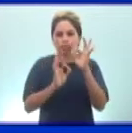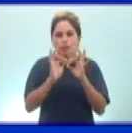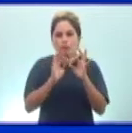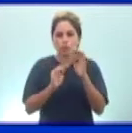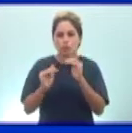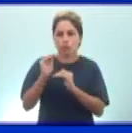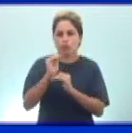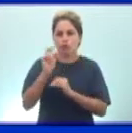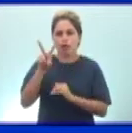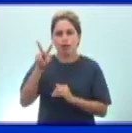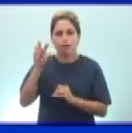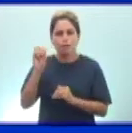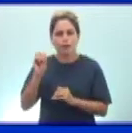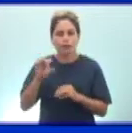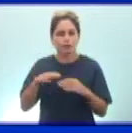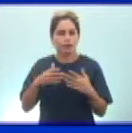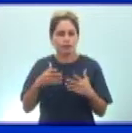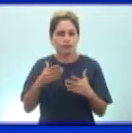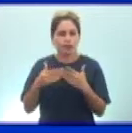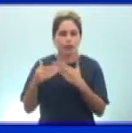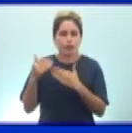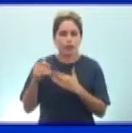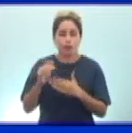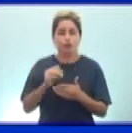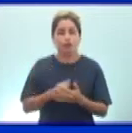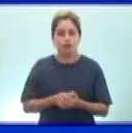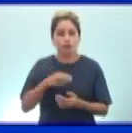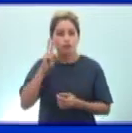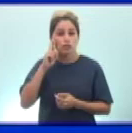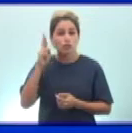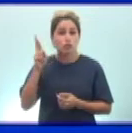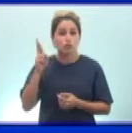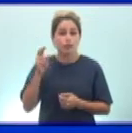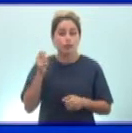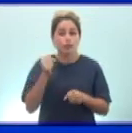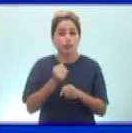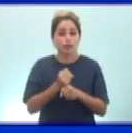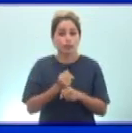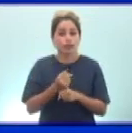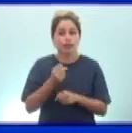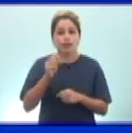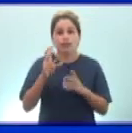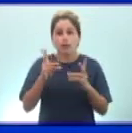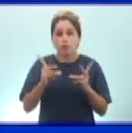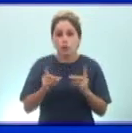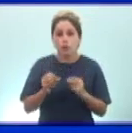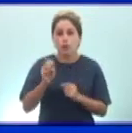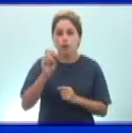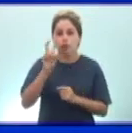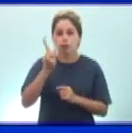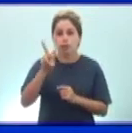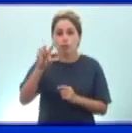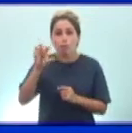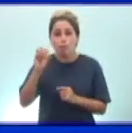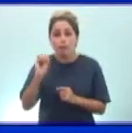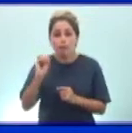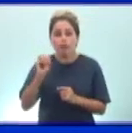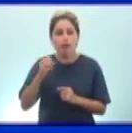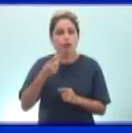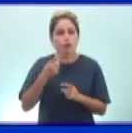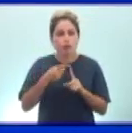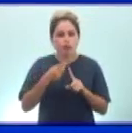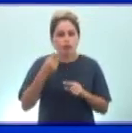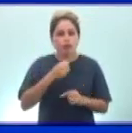Anteriormente habíamos dicho que íbamos a trabajar hasta el número atómico 20. Pero con este ejemplo lo que quiero es que ustedes observen y